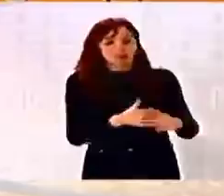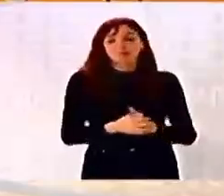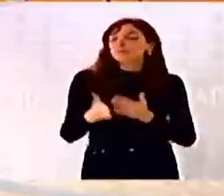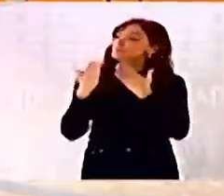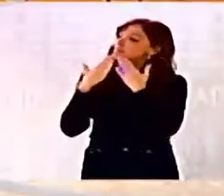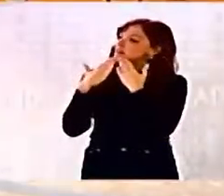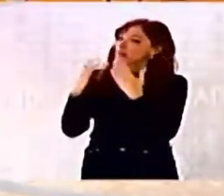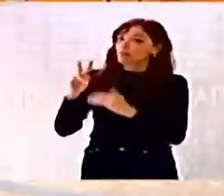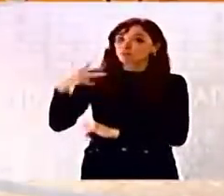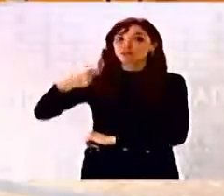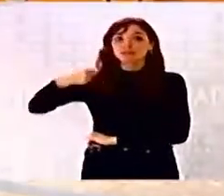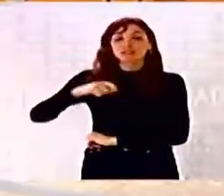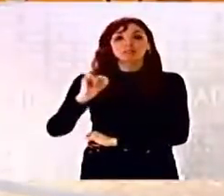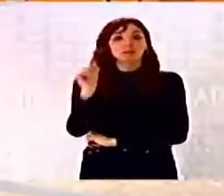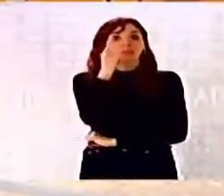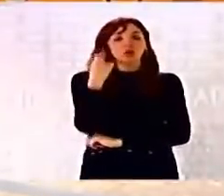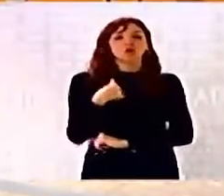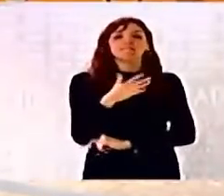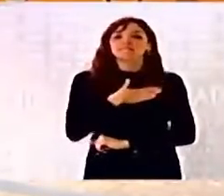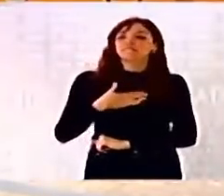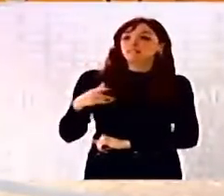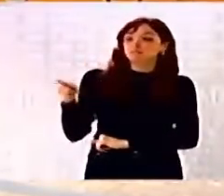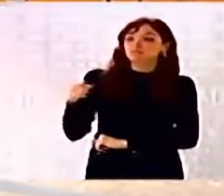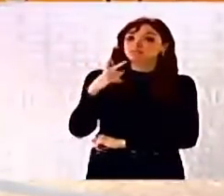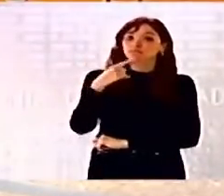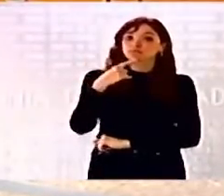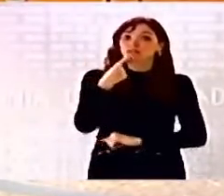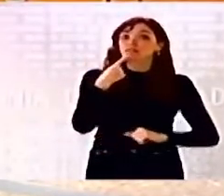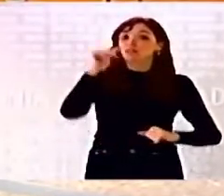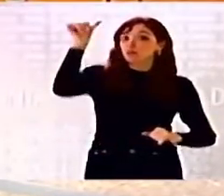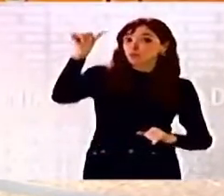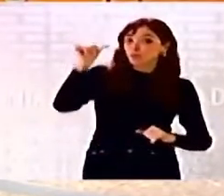consejero. Vicepresidente. En primer lugar, unirme a las condolencias que en nombre del